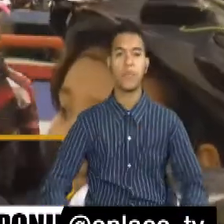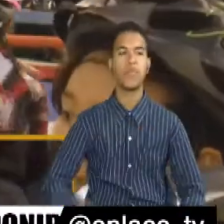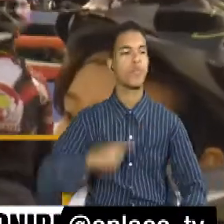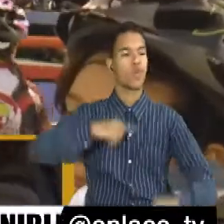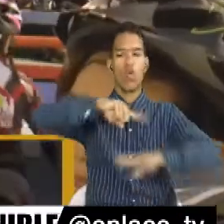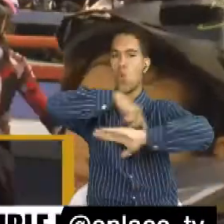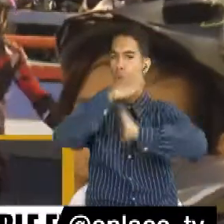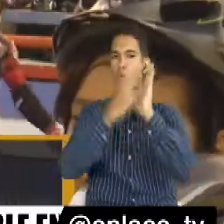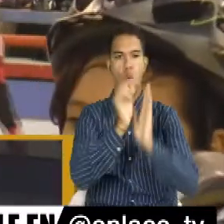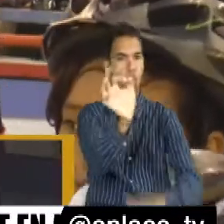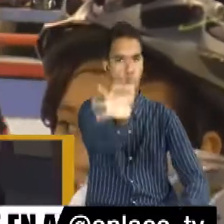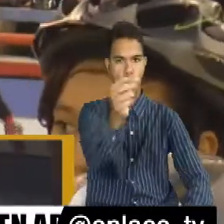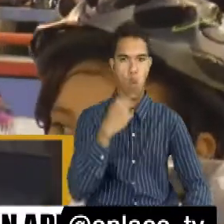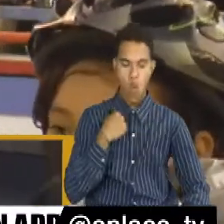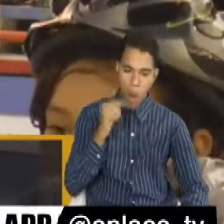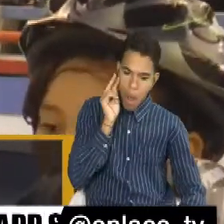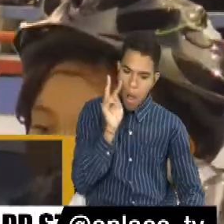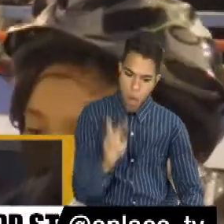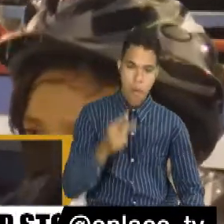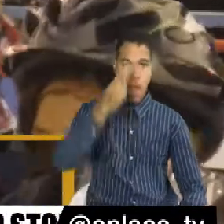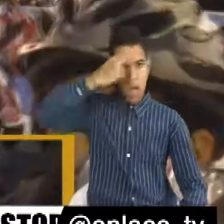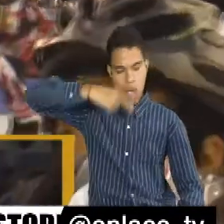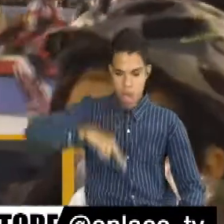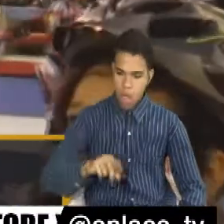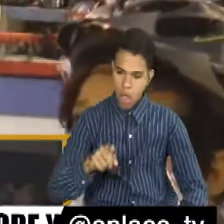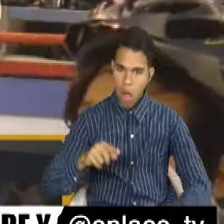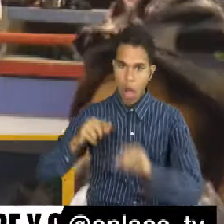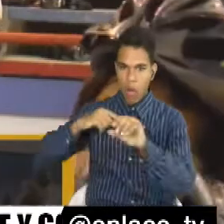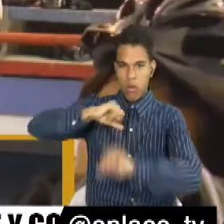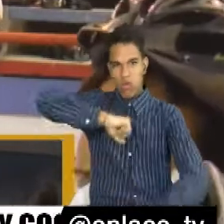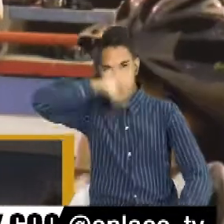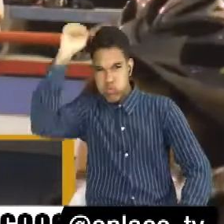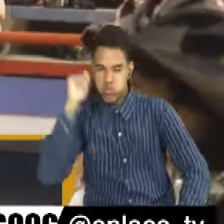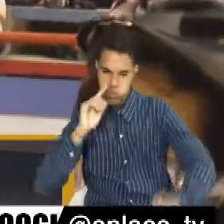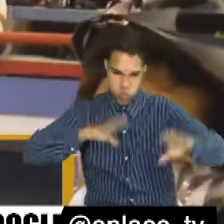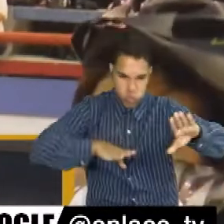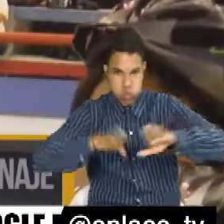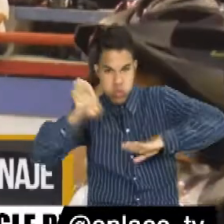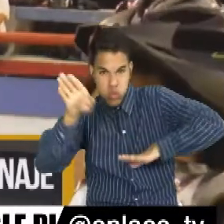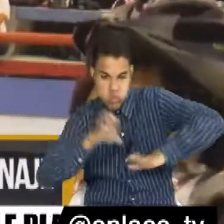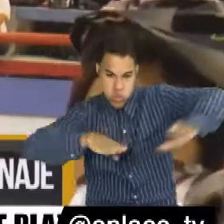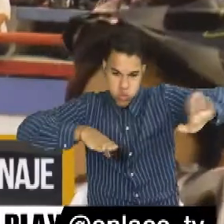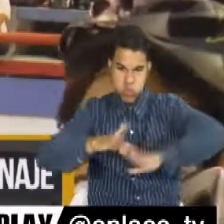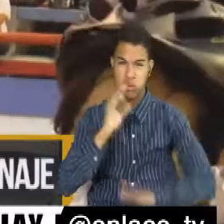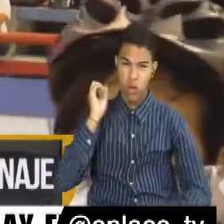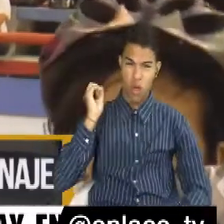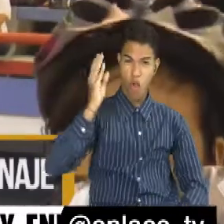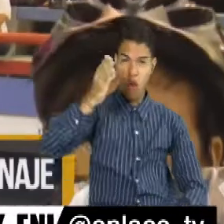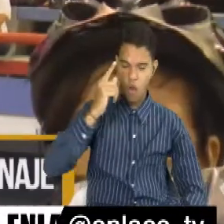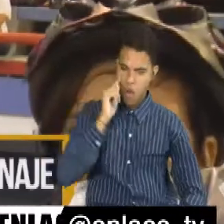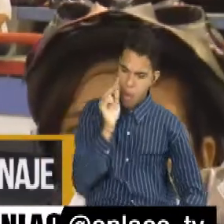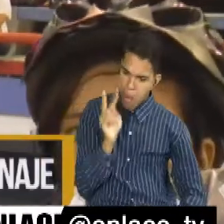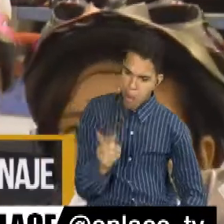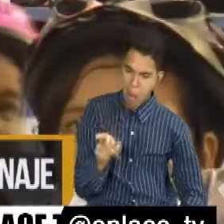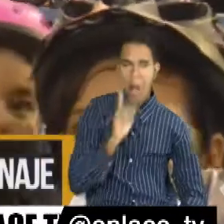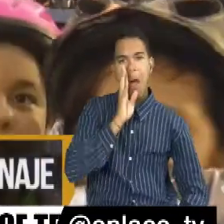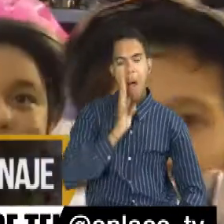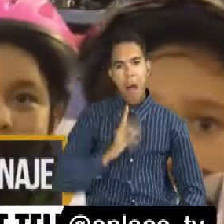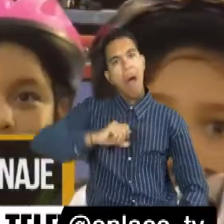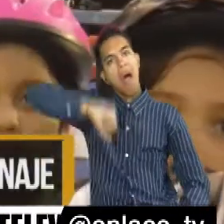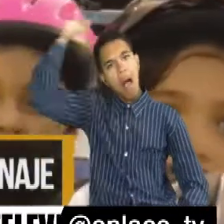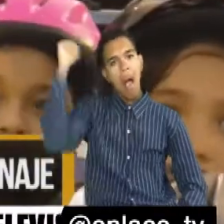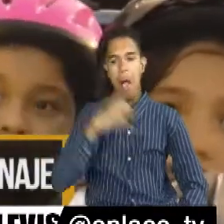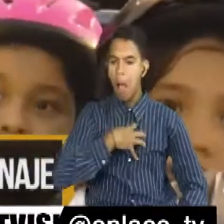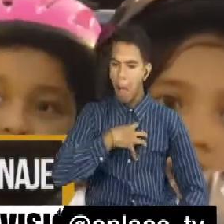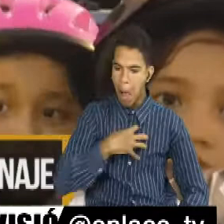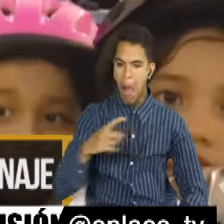Totalmente, porque ver a un hijo competir y ver a un niño competir del Club Infantas es y ganar una medalla, llegar